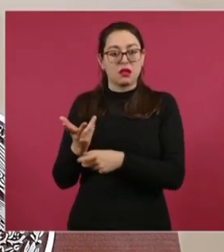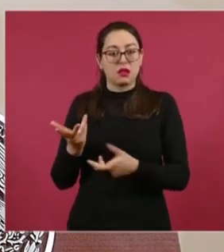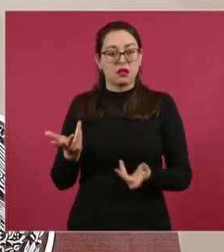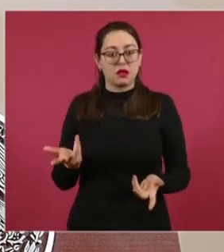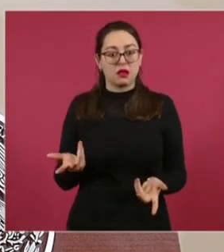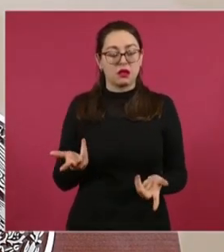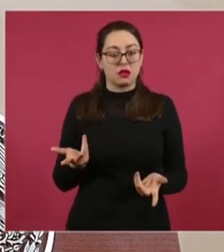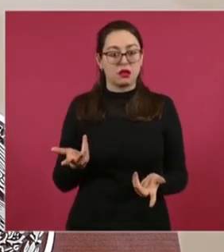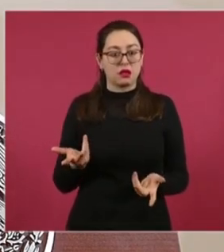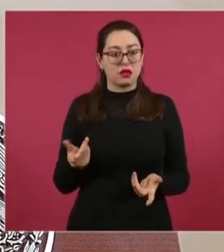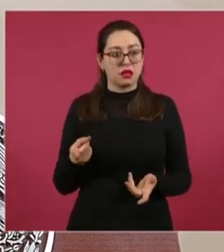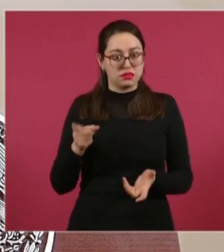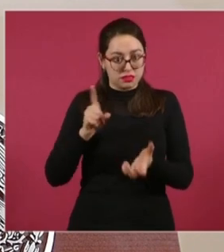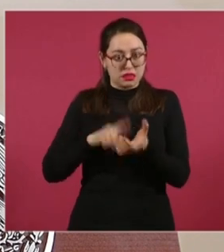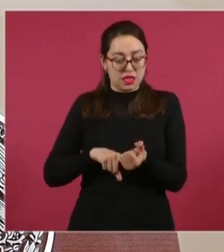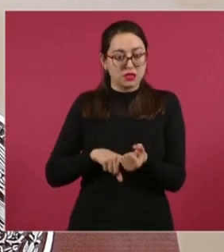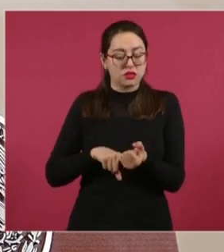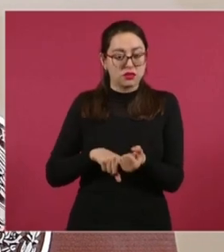a los